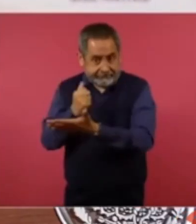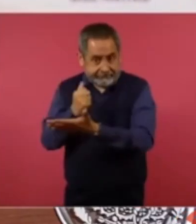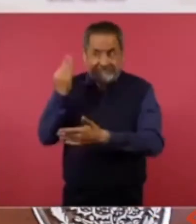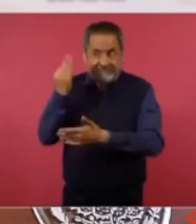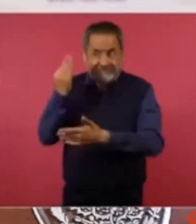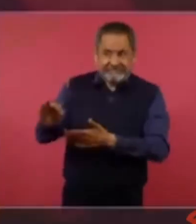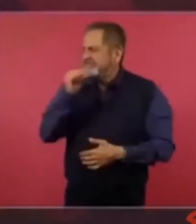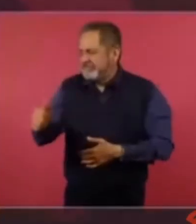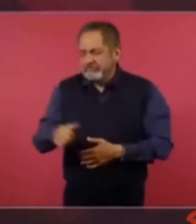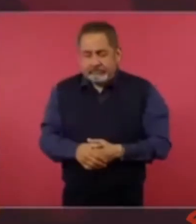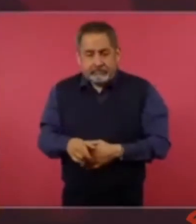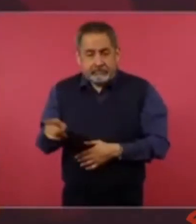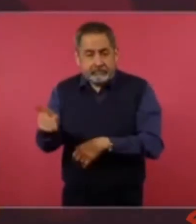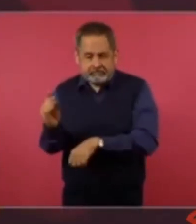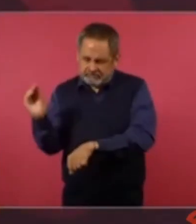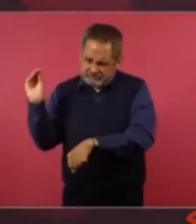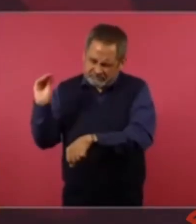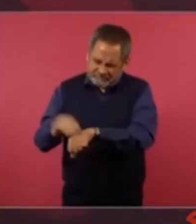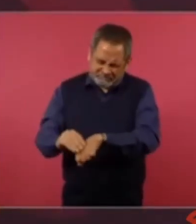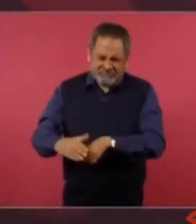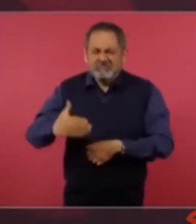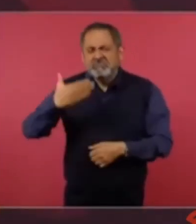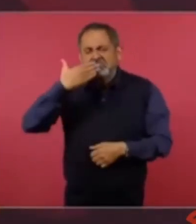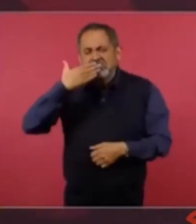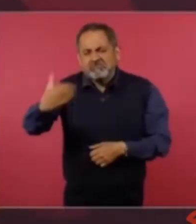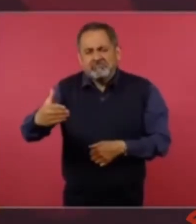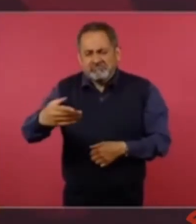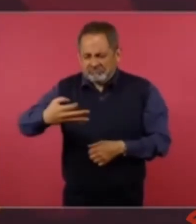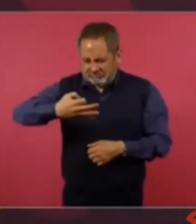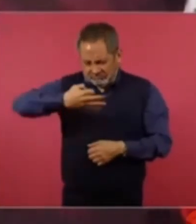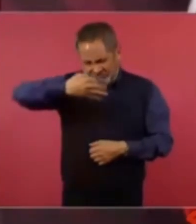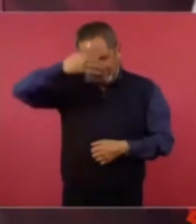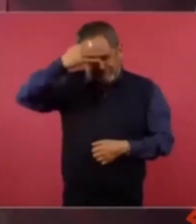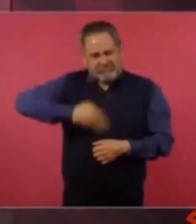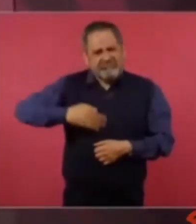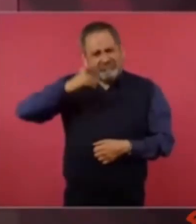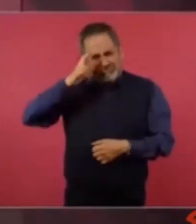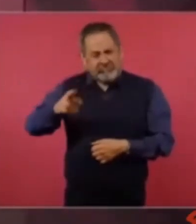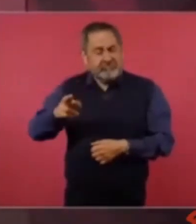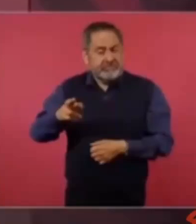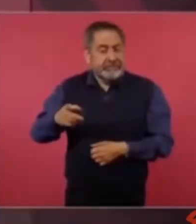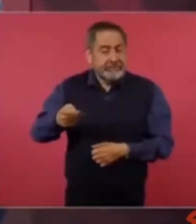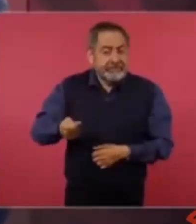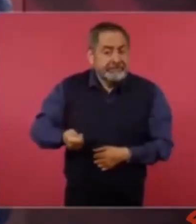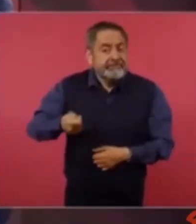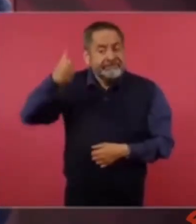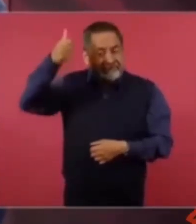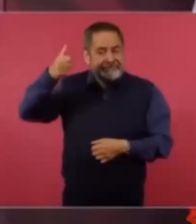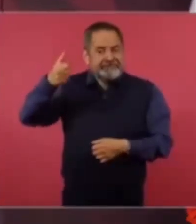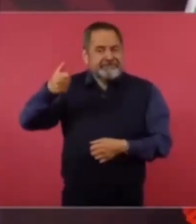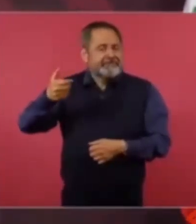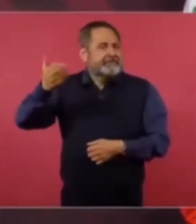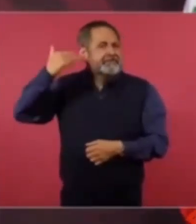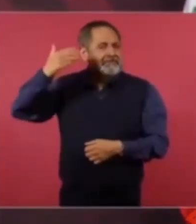Y se portaron de manera muy digna. Es la primera